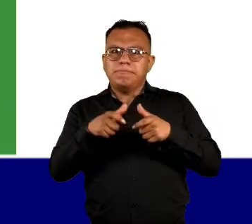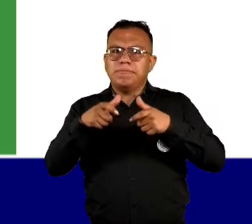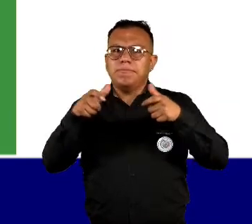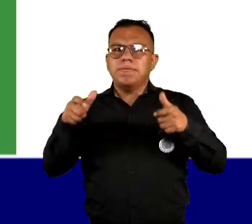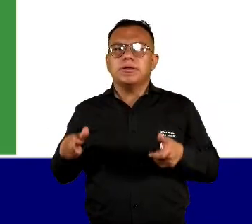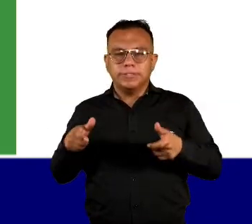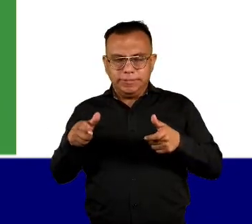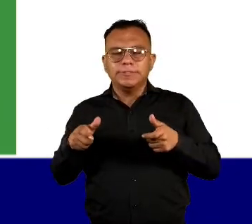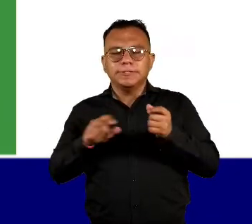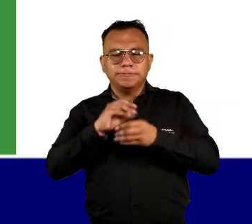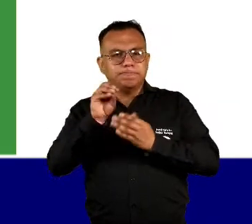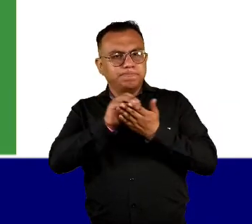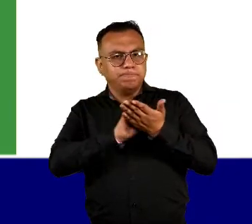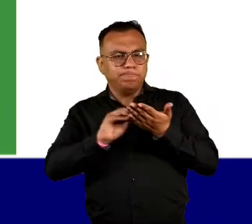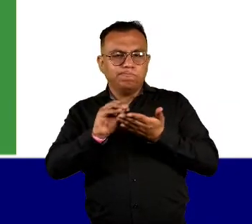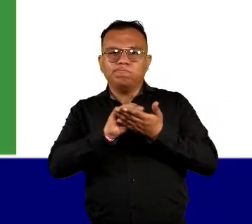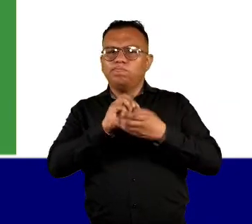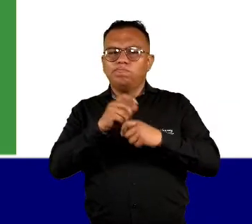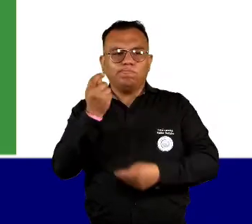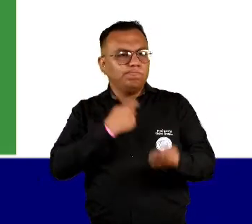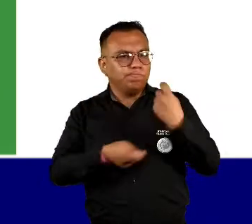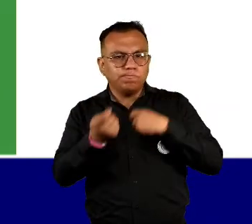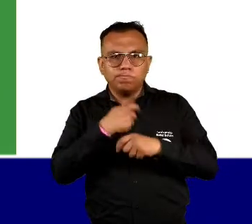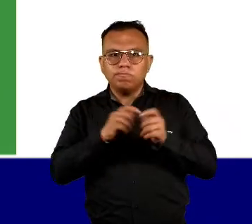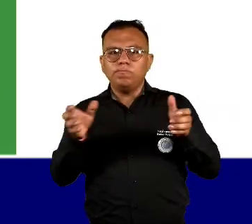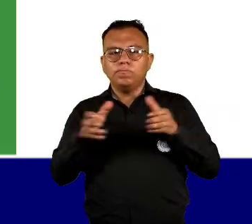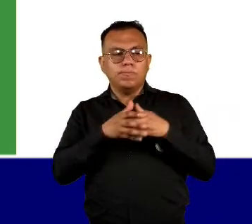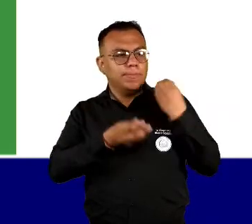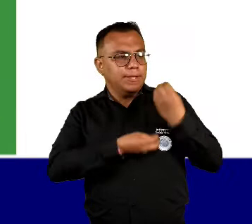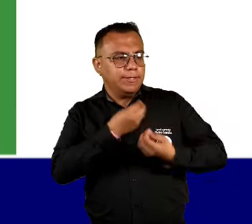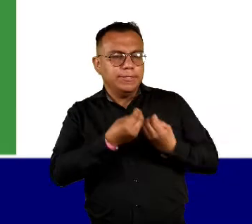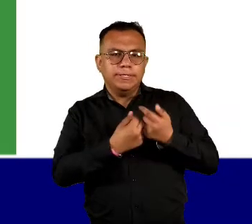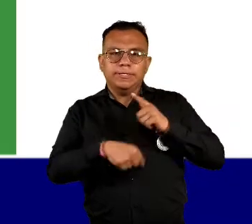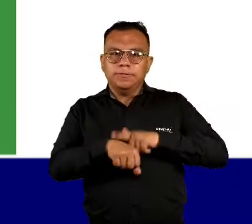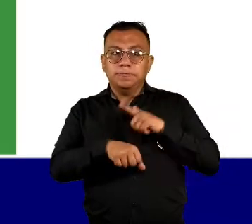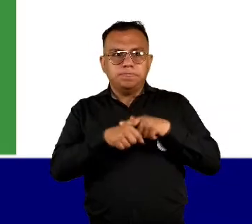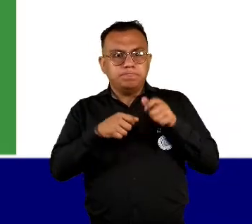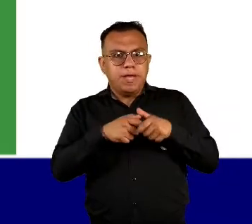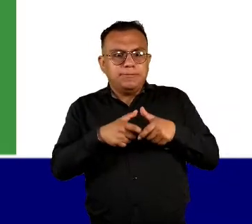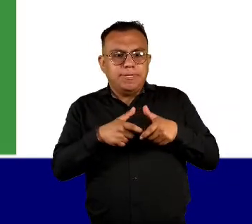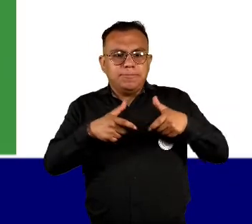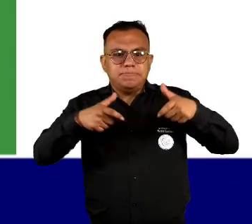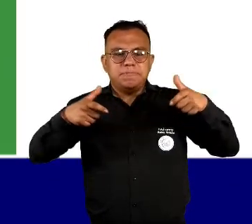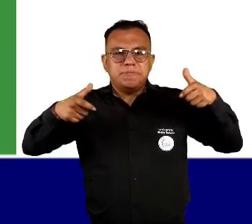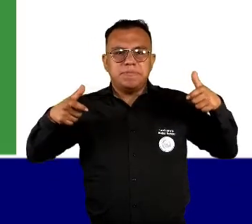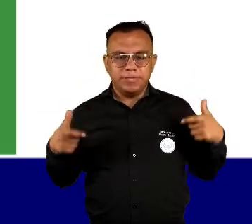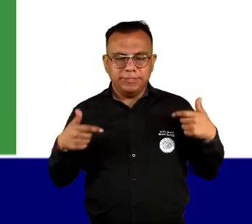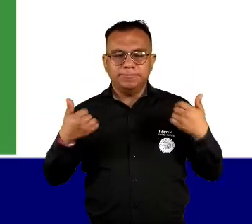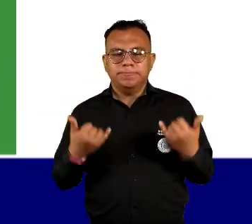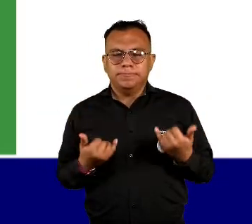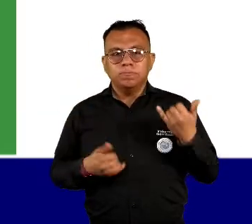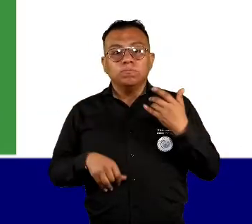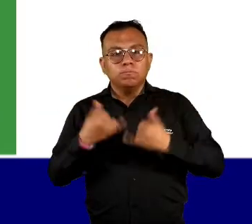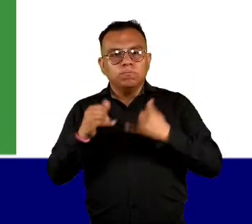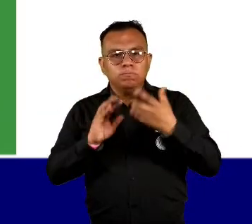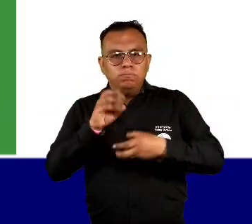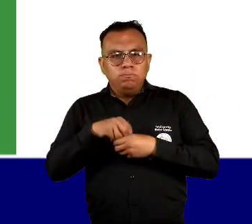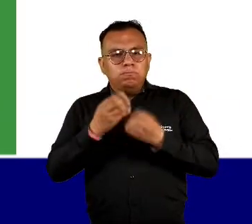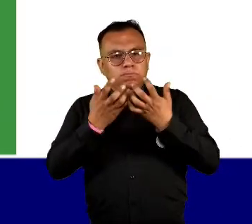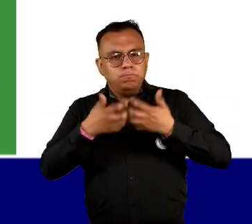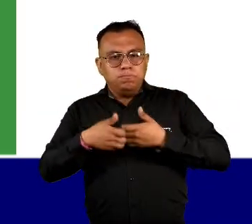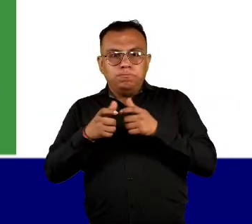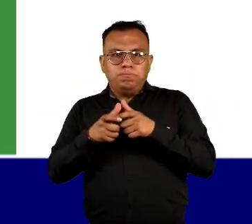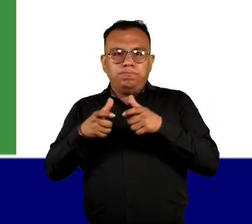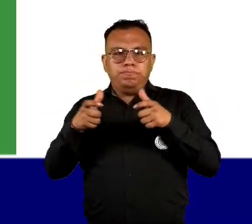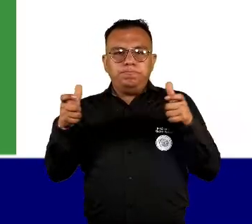muchas mucha área de negocio en los que están haciendo y tienen empresas que crecen y crecen haciendoment empresas